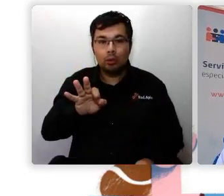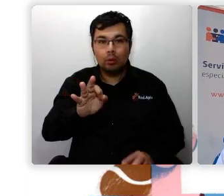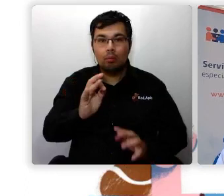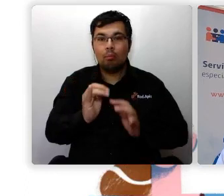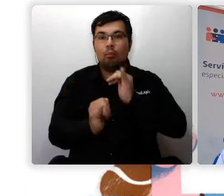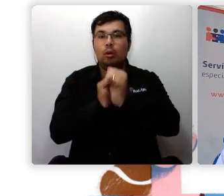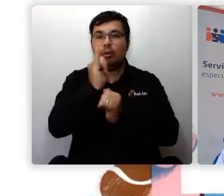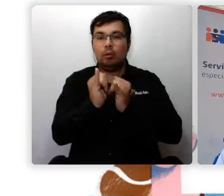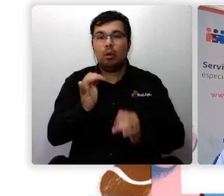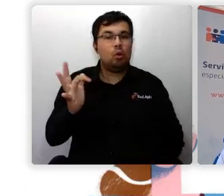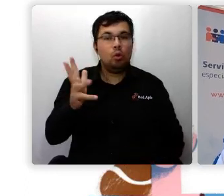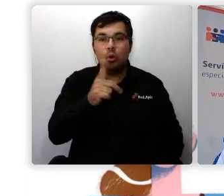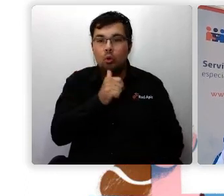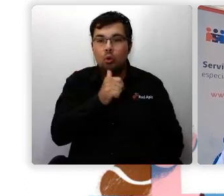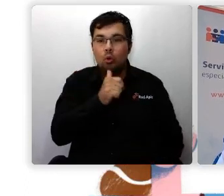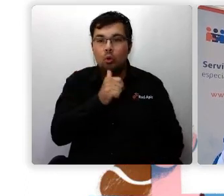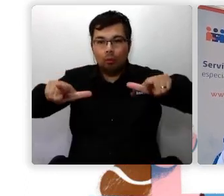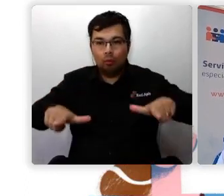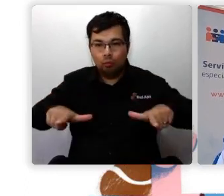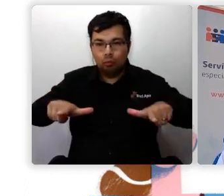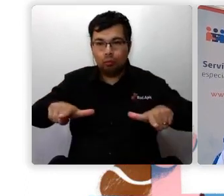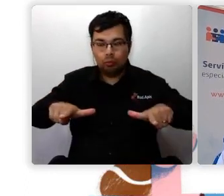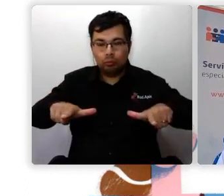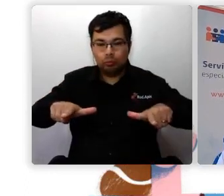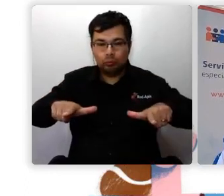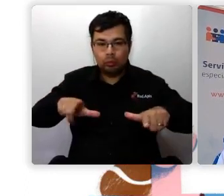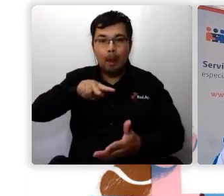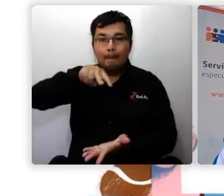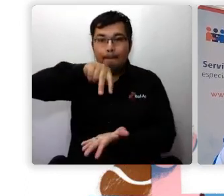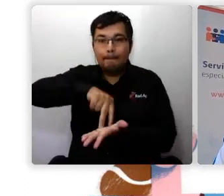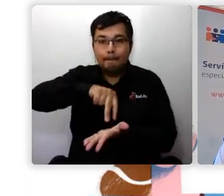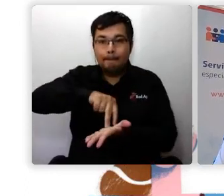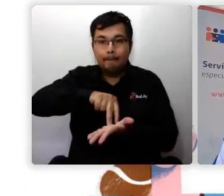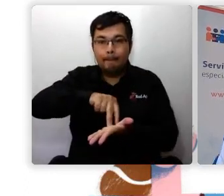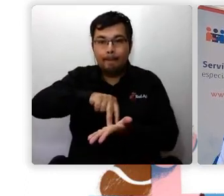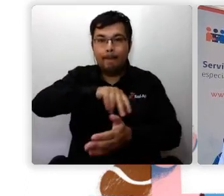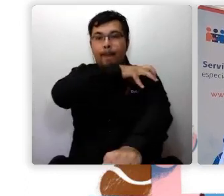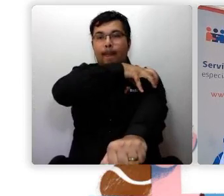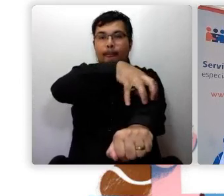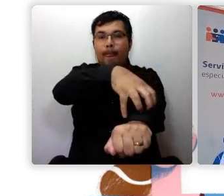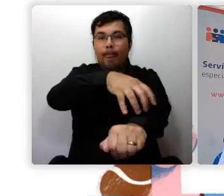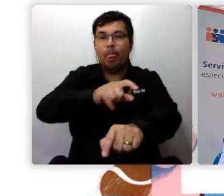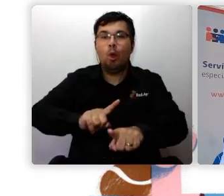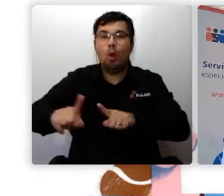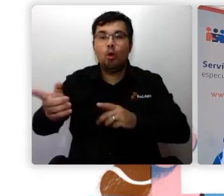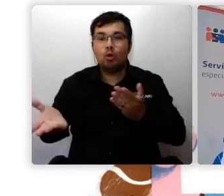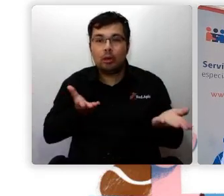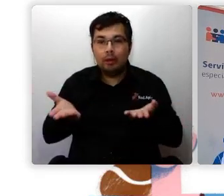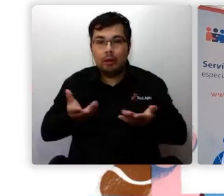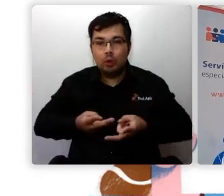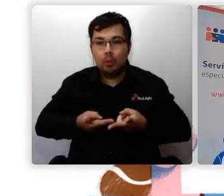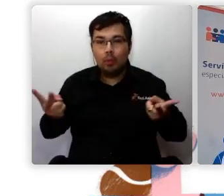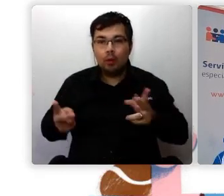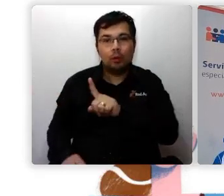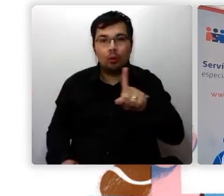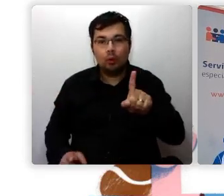tenemos unidades físicas, oficinas físicas, regionales, como tienen otros servicios públicos. Trabajamos todo